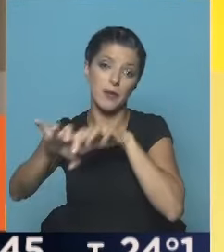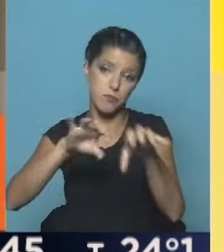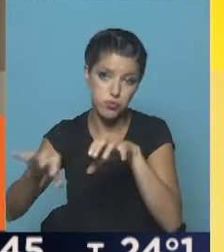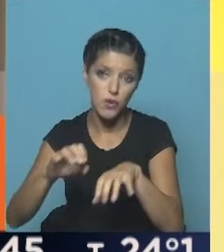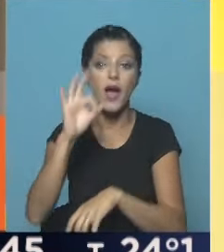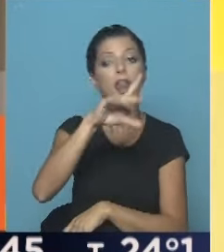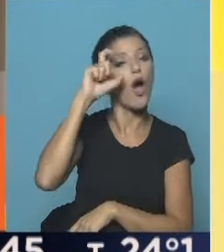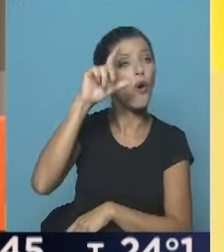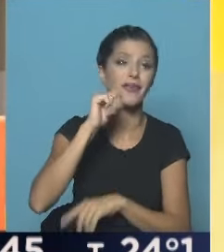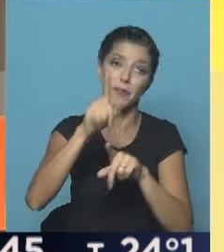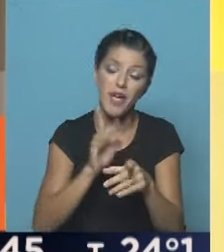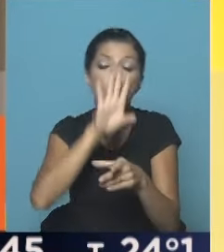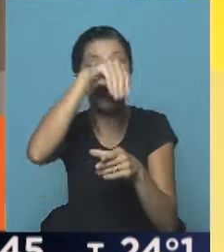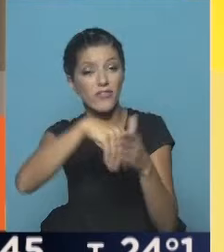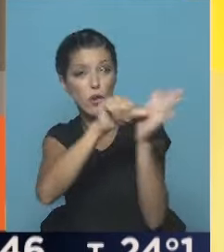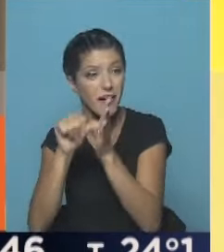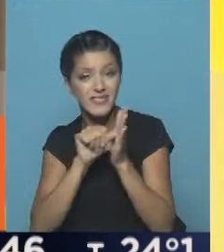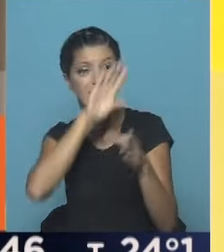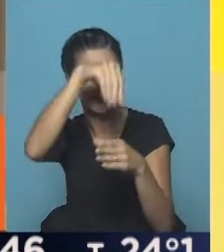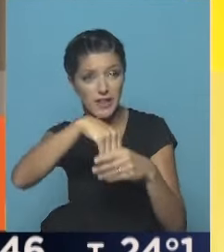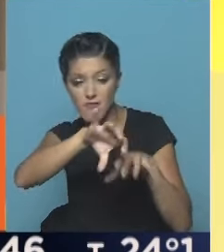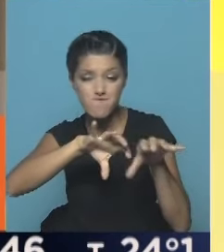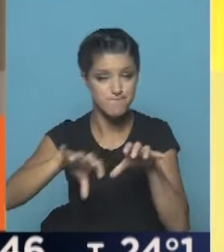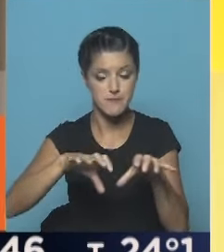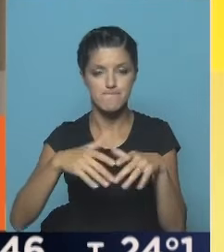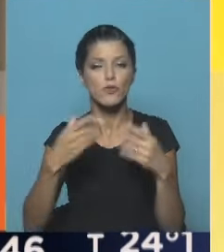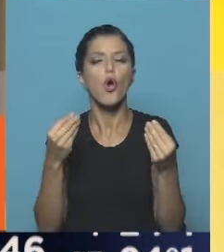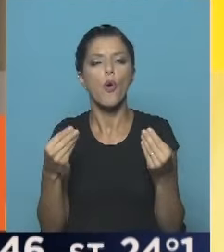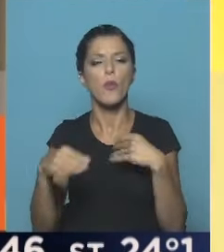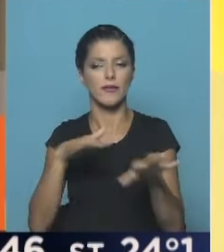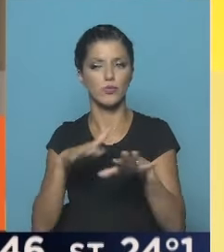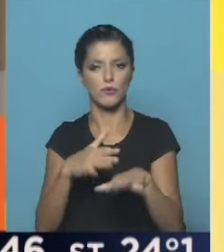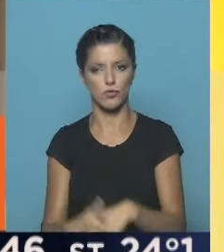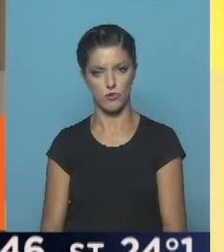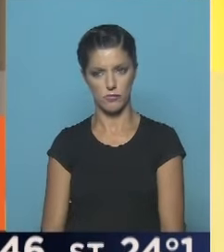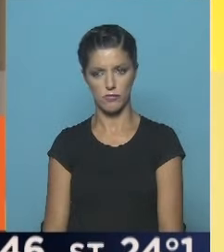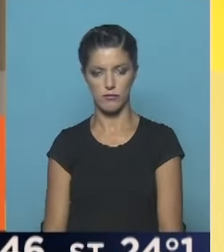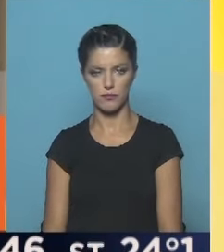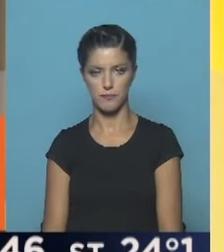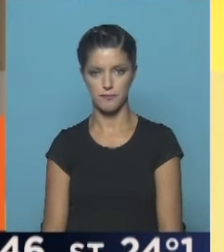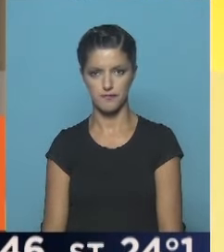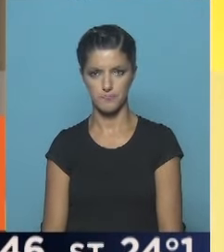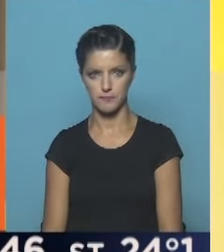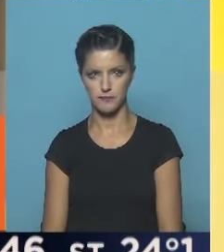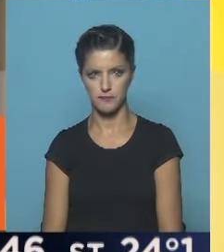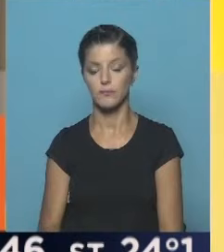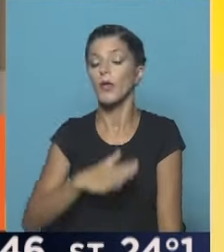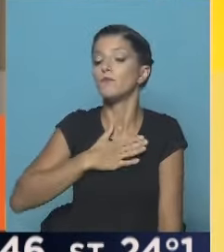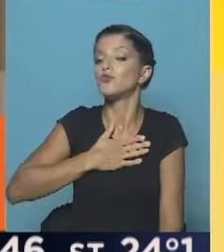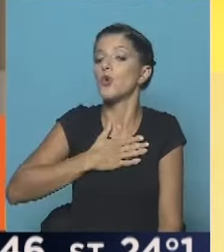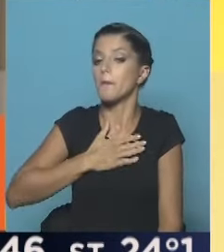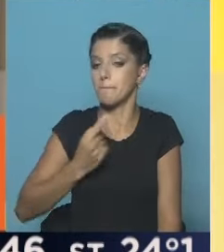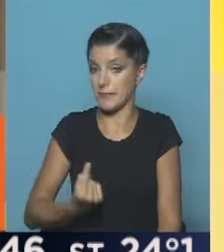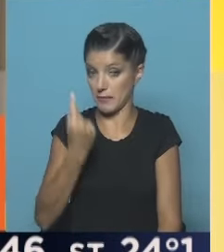está dividida. ¿Cómo distinguirías ese abanico de situaciones? Bueno, lo primero que tendría que decir es que nosotros